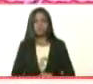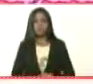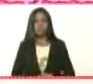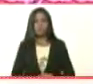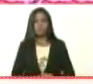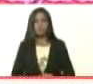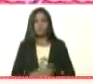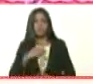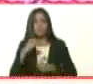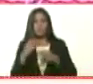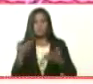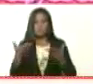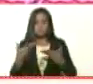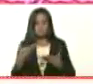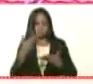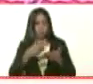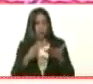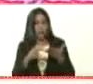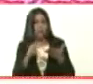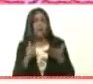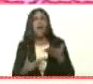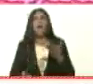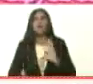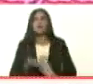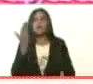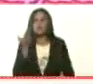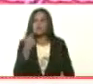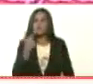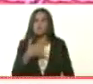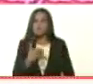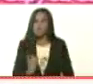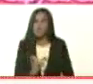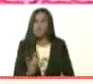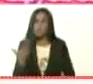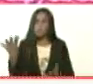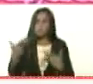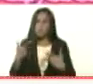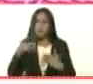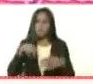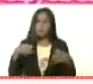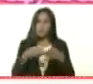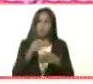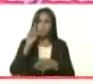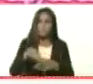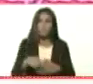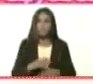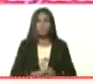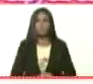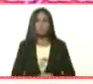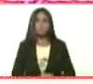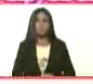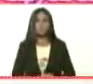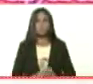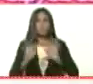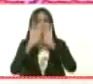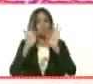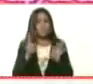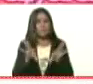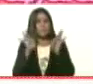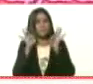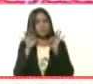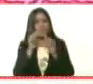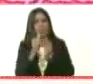Me están haciendo llegar algo muy importante. Yo quiero, y yo traje a esta reunión de manera muy especial